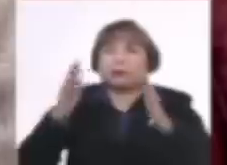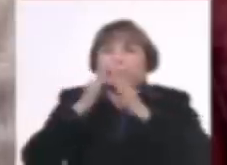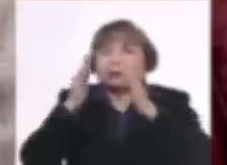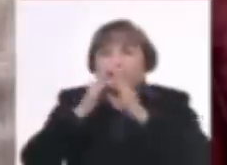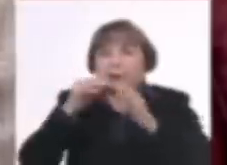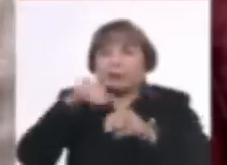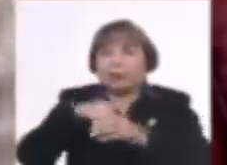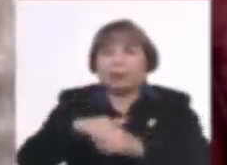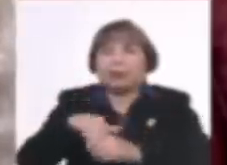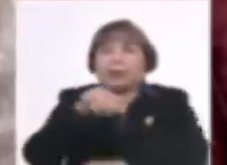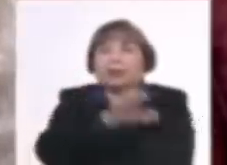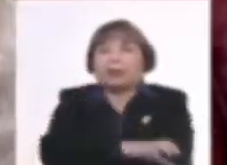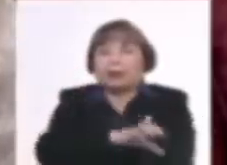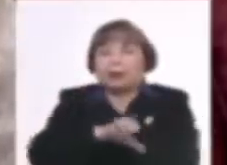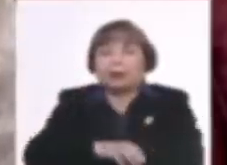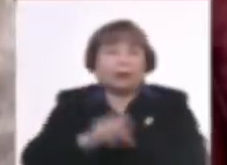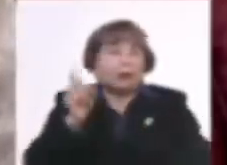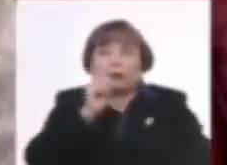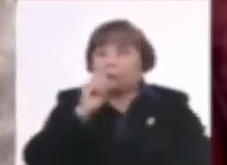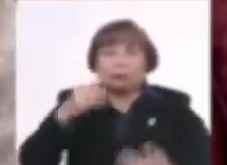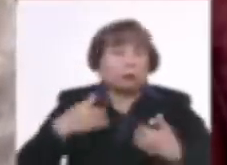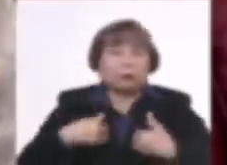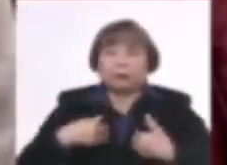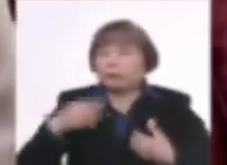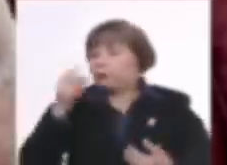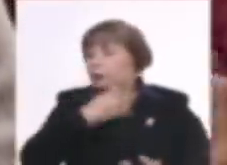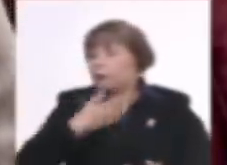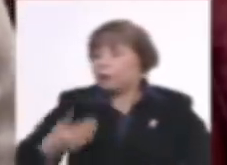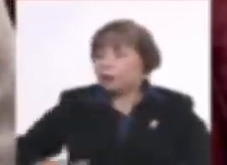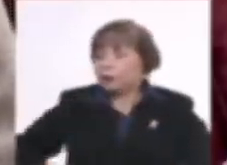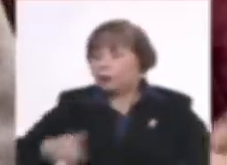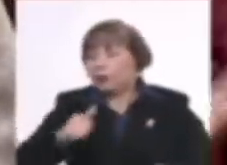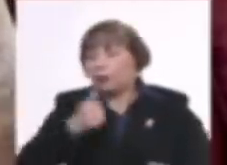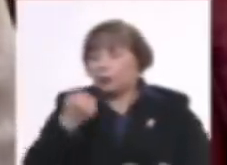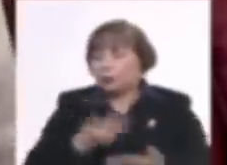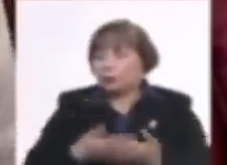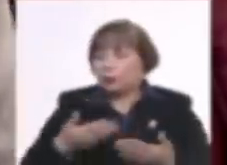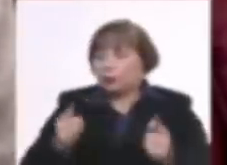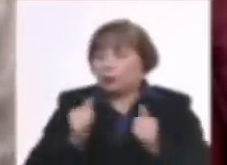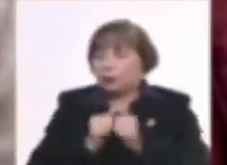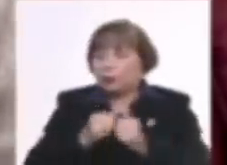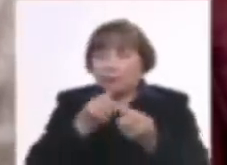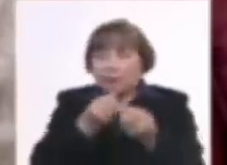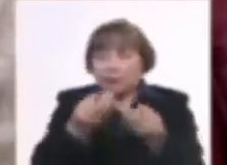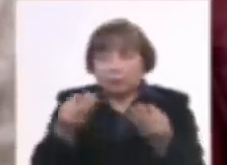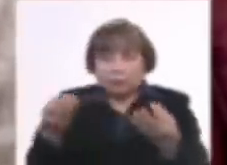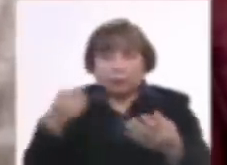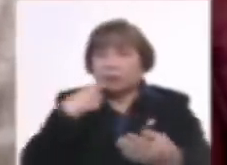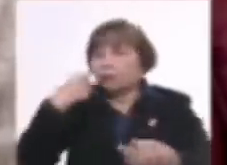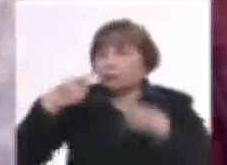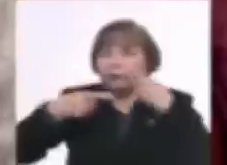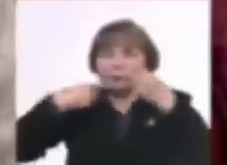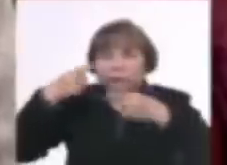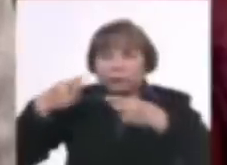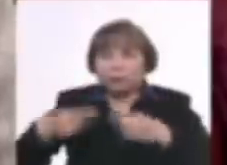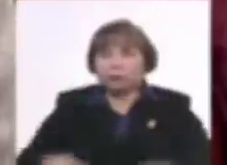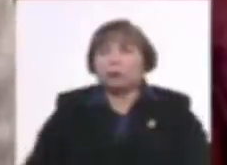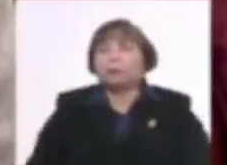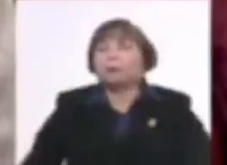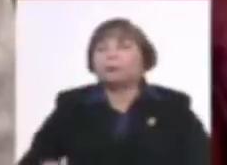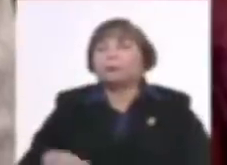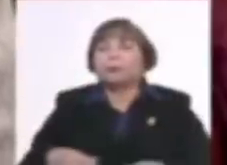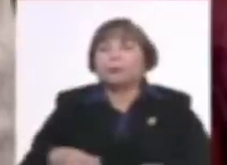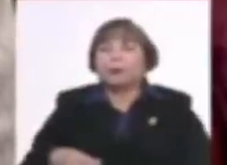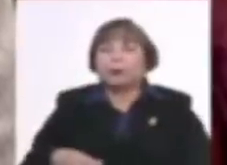Vivienda en Cajamarca. Yo no me refiero a gobierno central, a otra cosa, como mayormente lo han estado